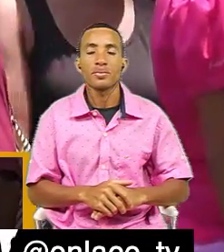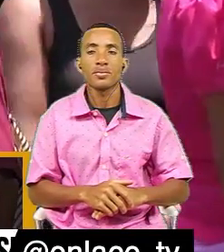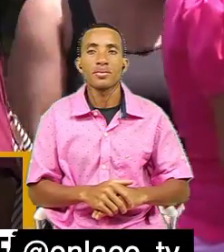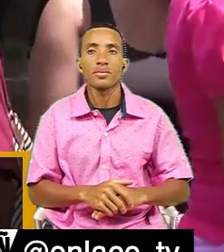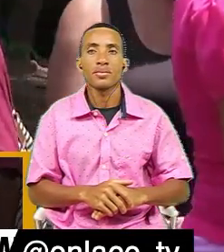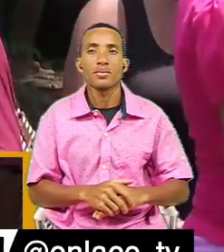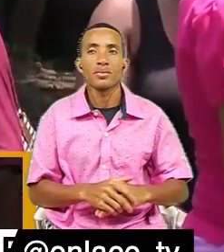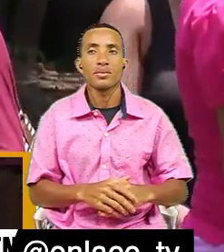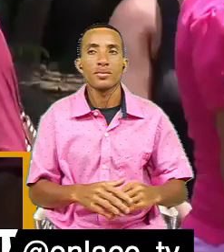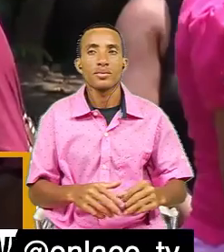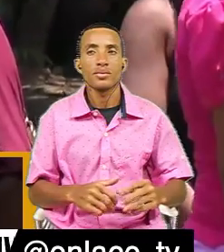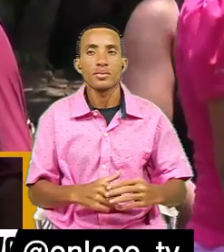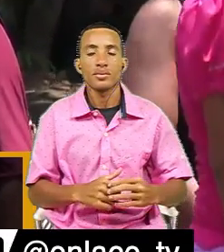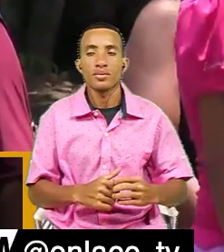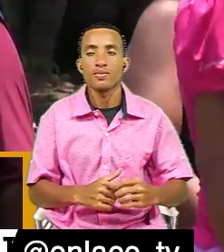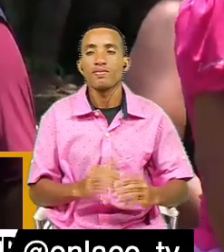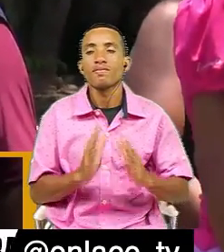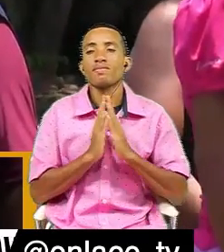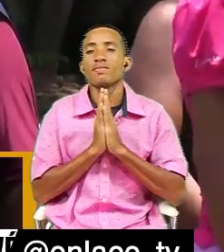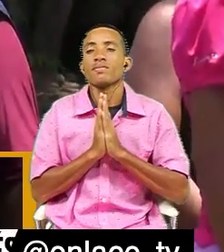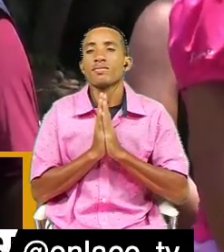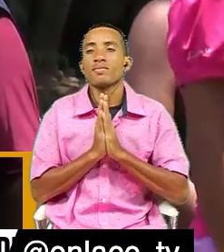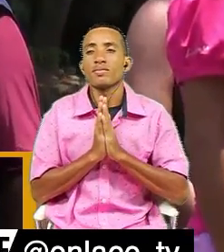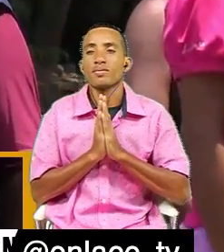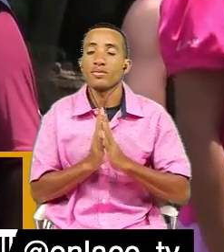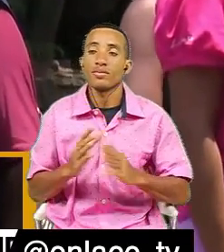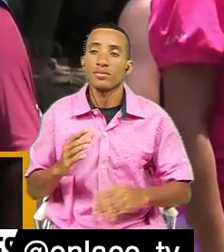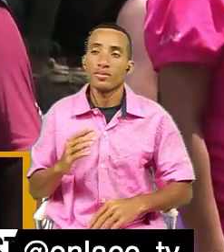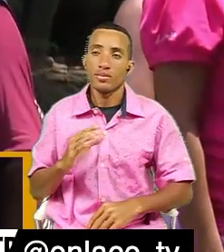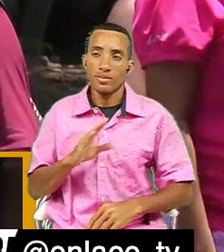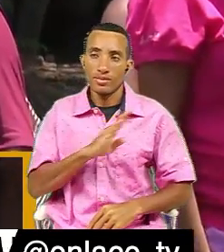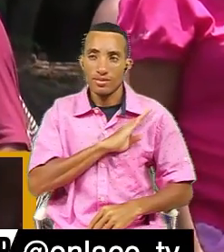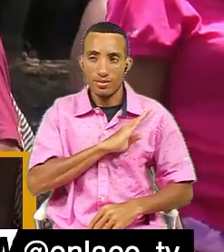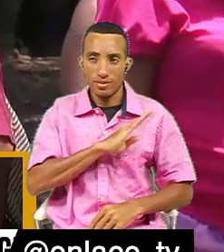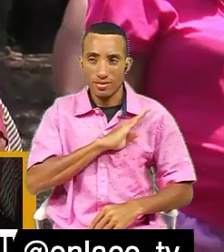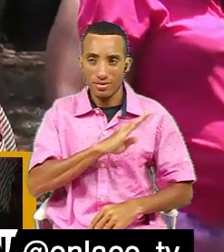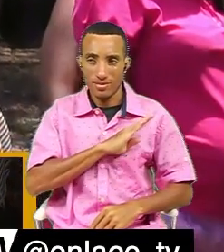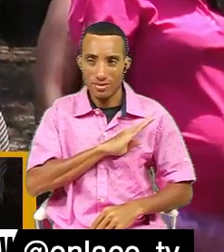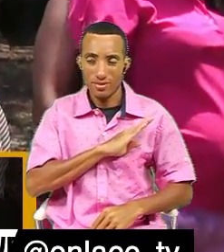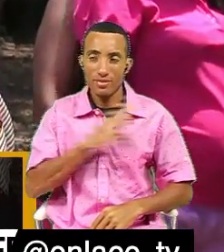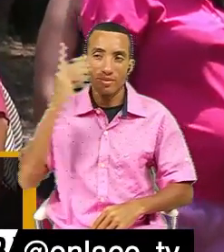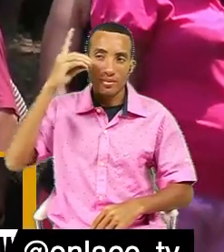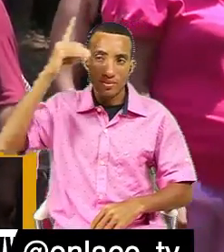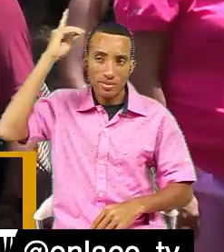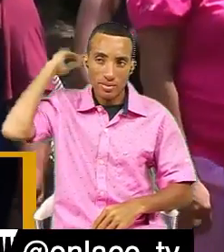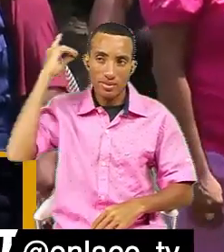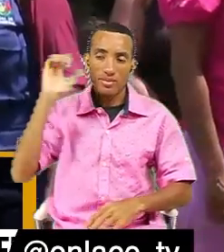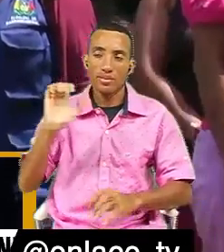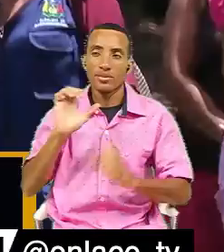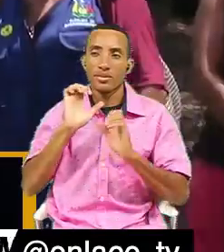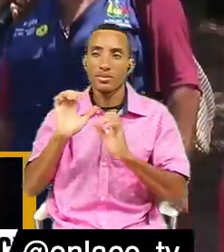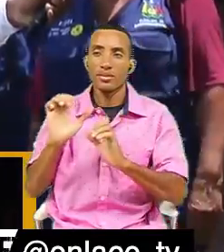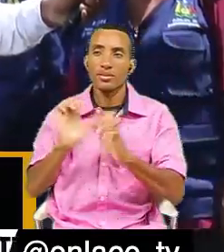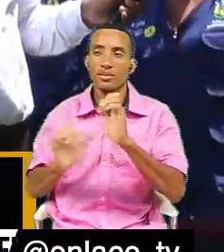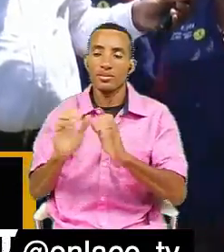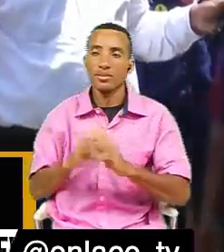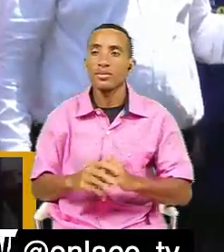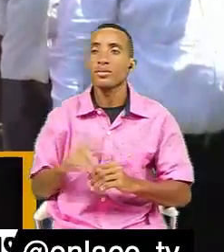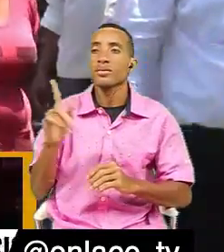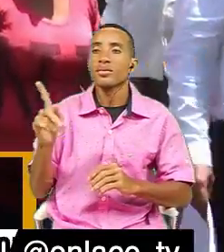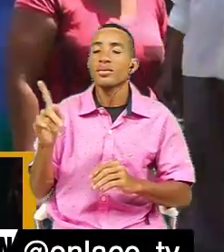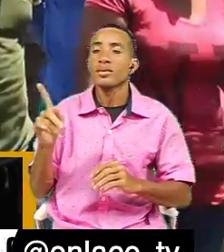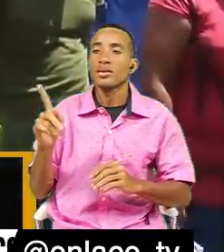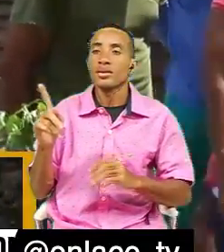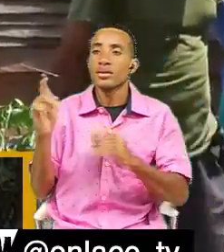Le pido el favor al doctor Darío Echeverri que defienda al pueblo de Barranca, porque él es